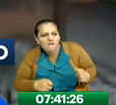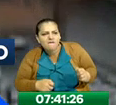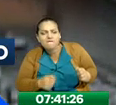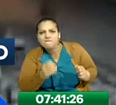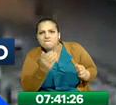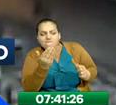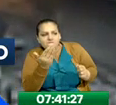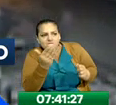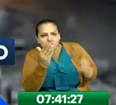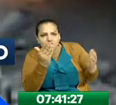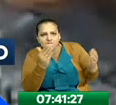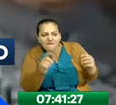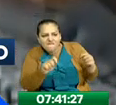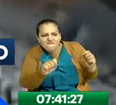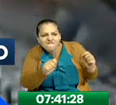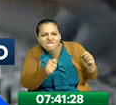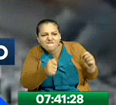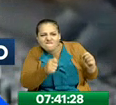espejo retrovisor derecho.